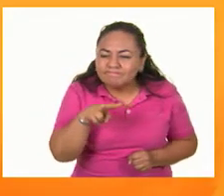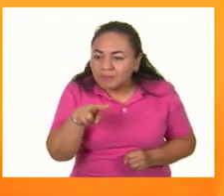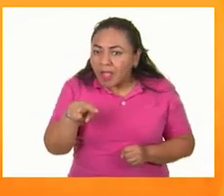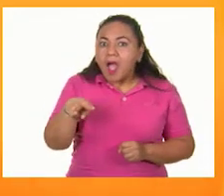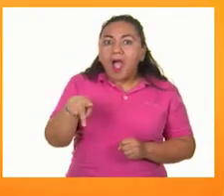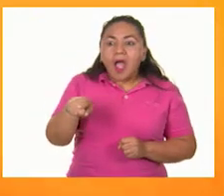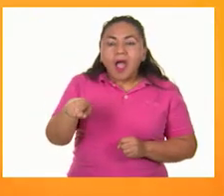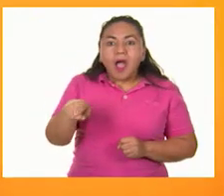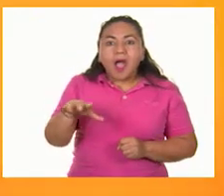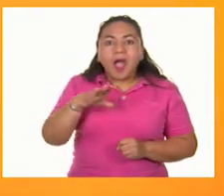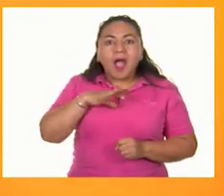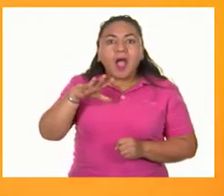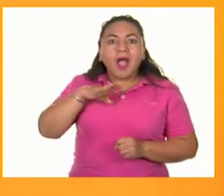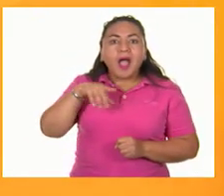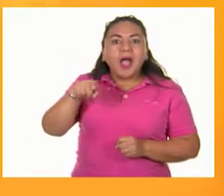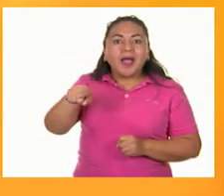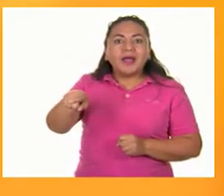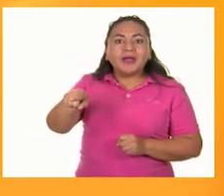aparecen